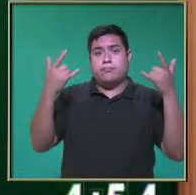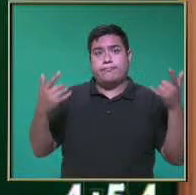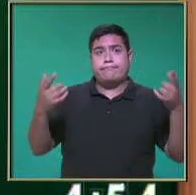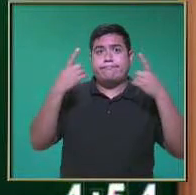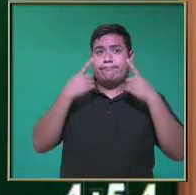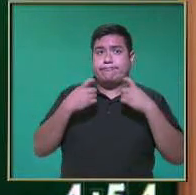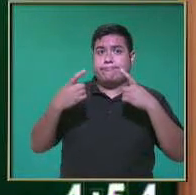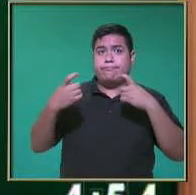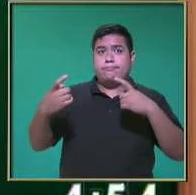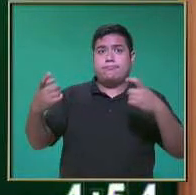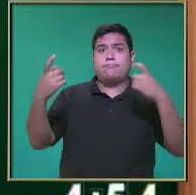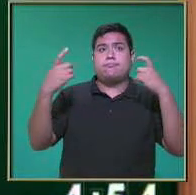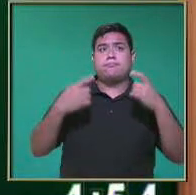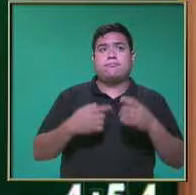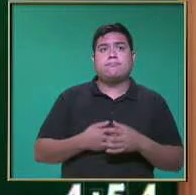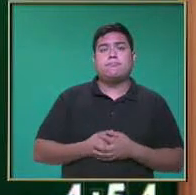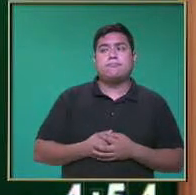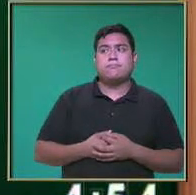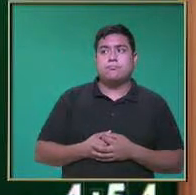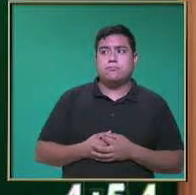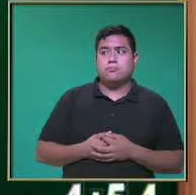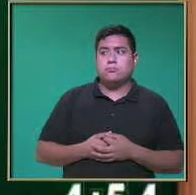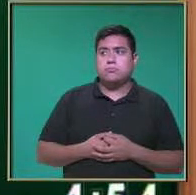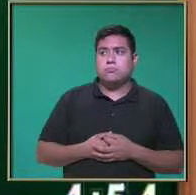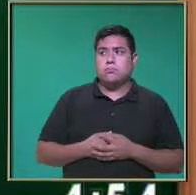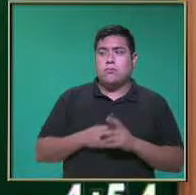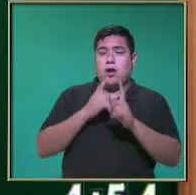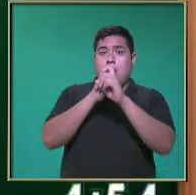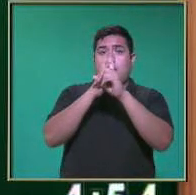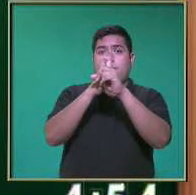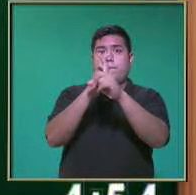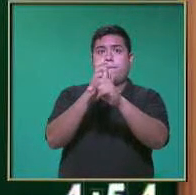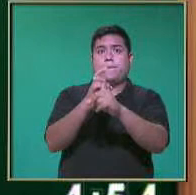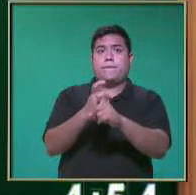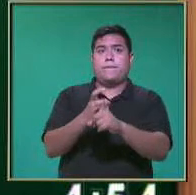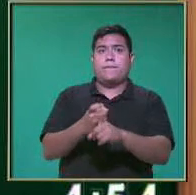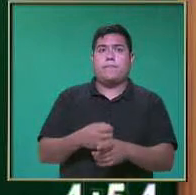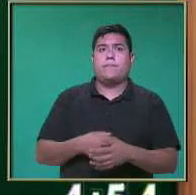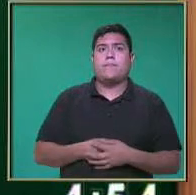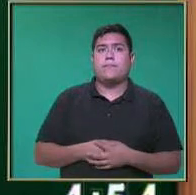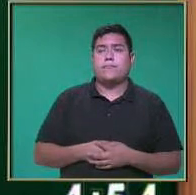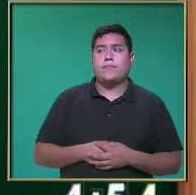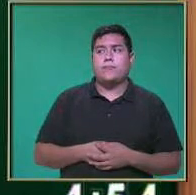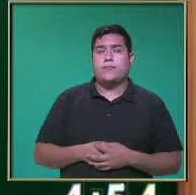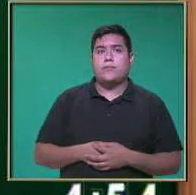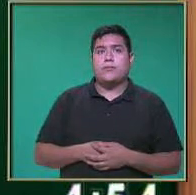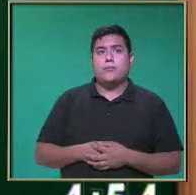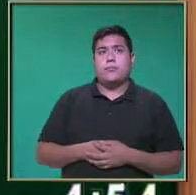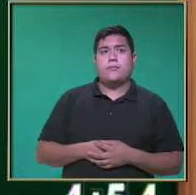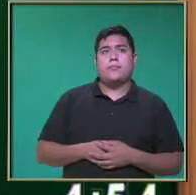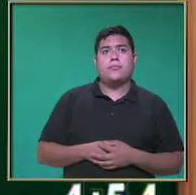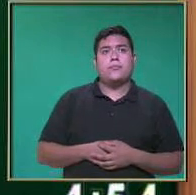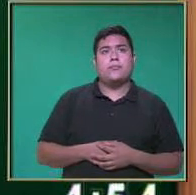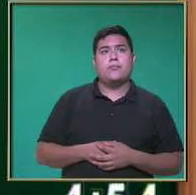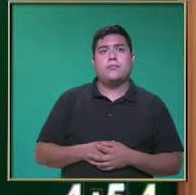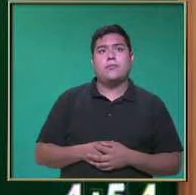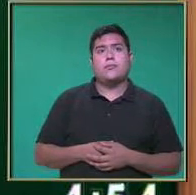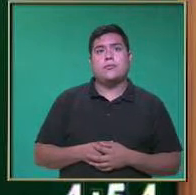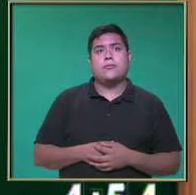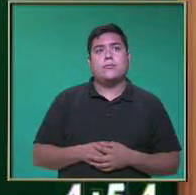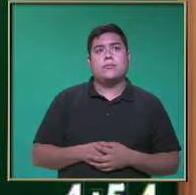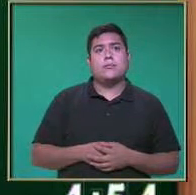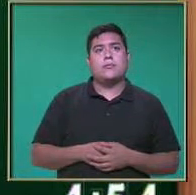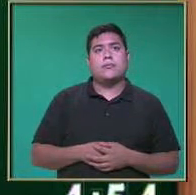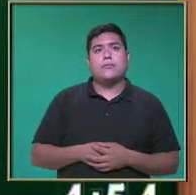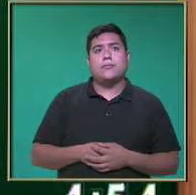was in danger, so there was much fighting in the land for a long time. Arthur was safe with Lord Sector